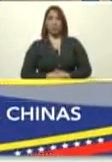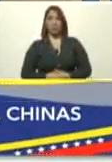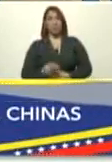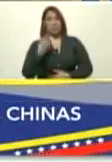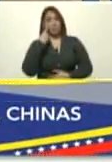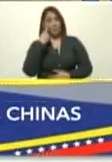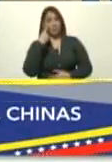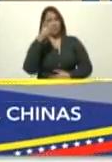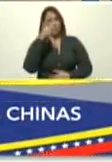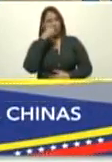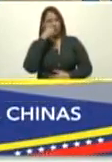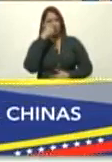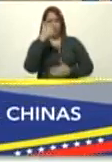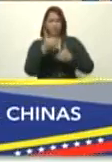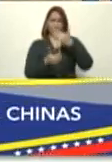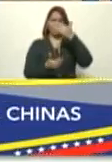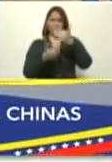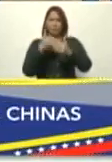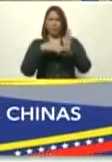observando la evolución